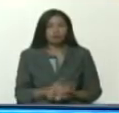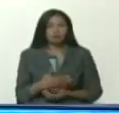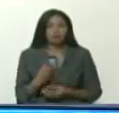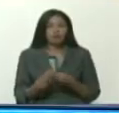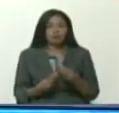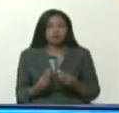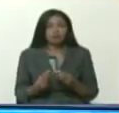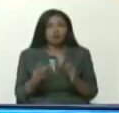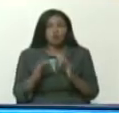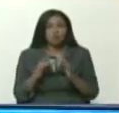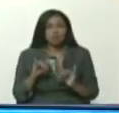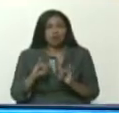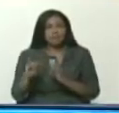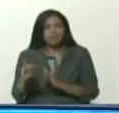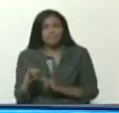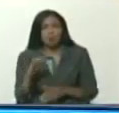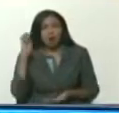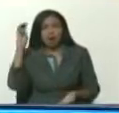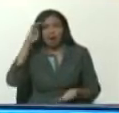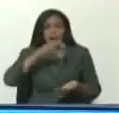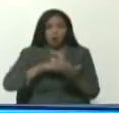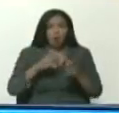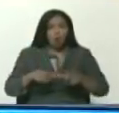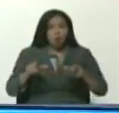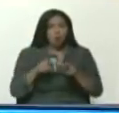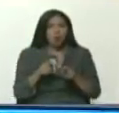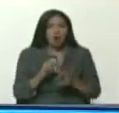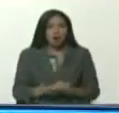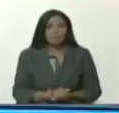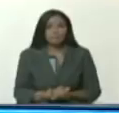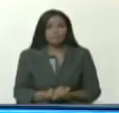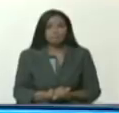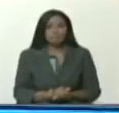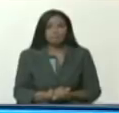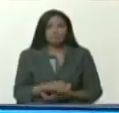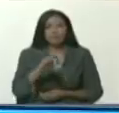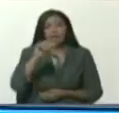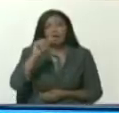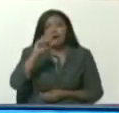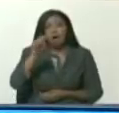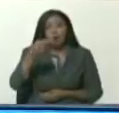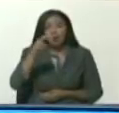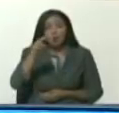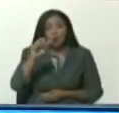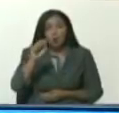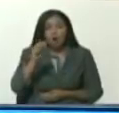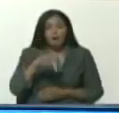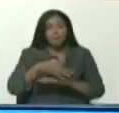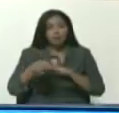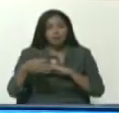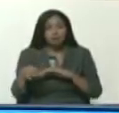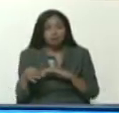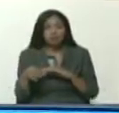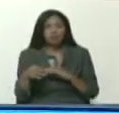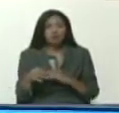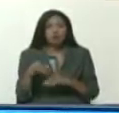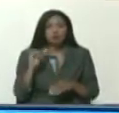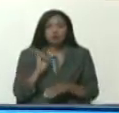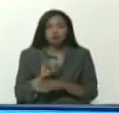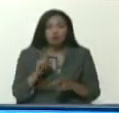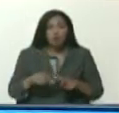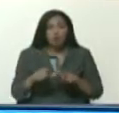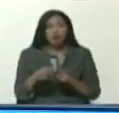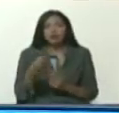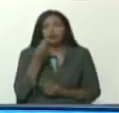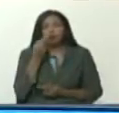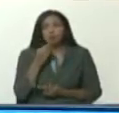estado Aragua, aquí mismo en Aragua, en la parroquia Cagua, municipio Sucre. Allá está el centro de